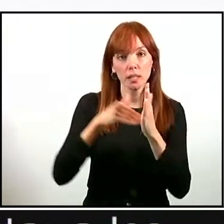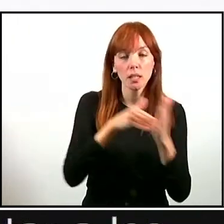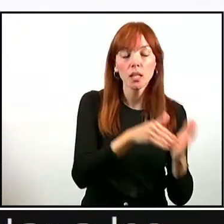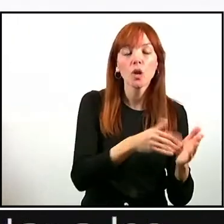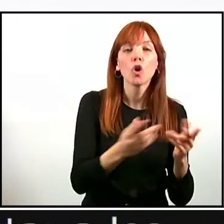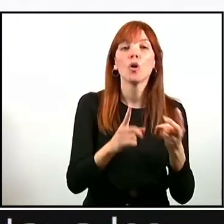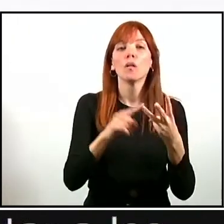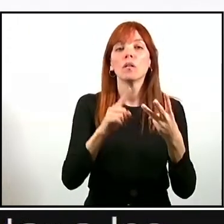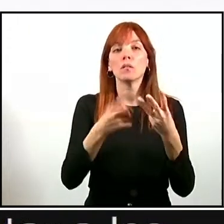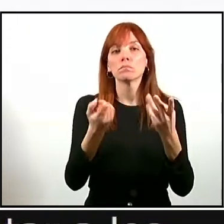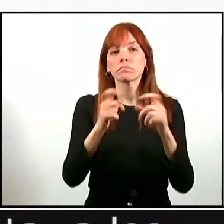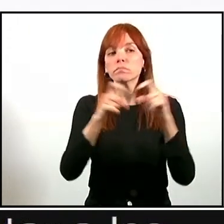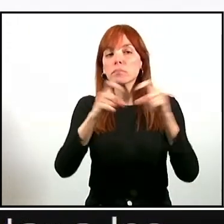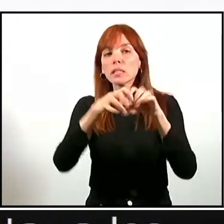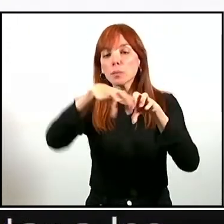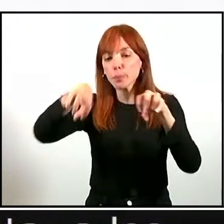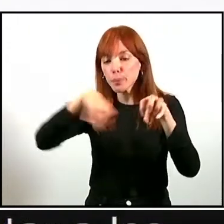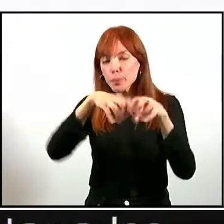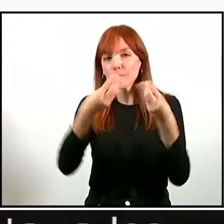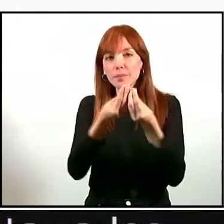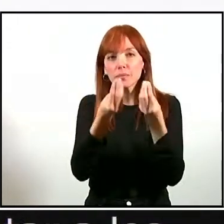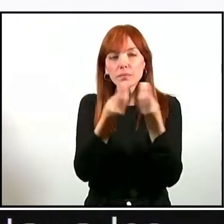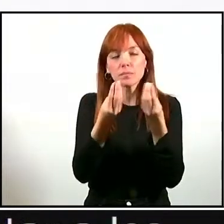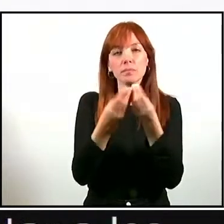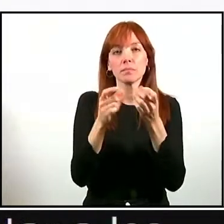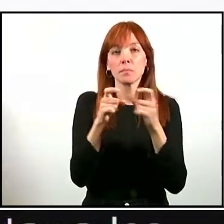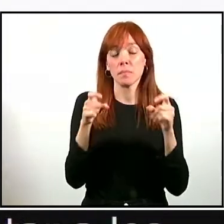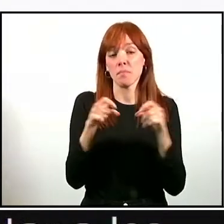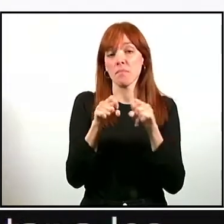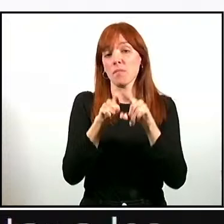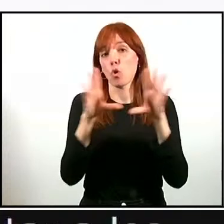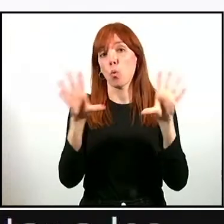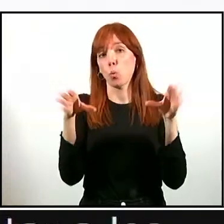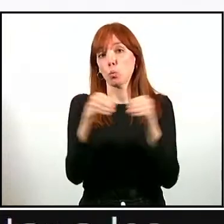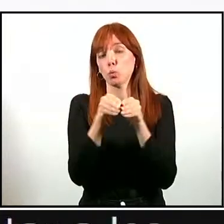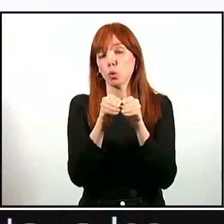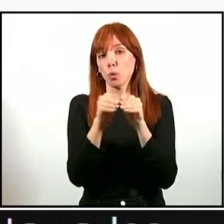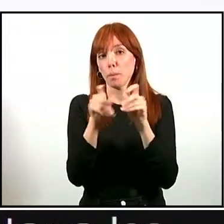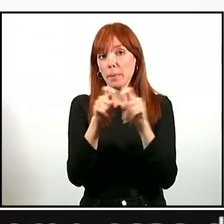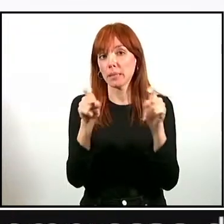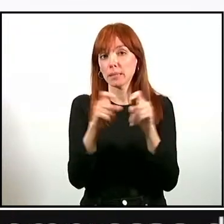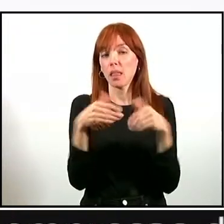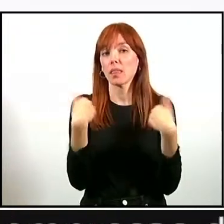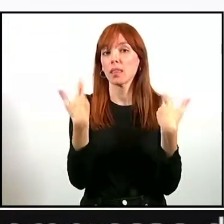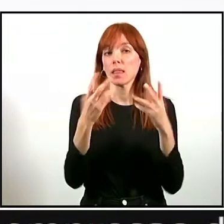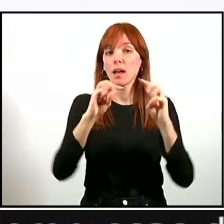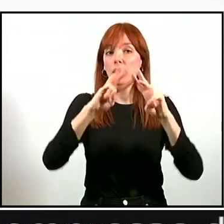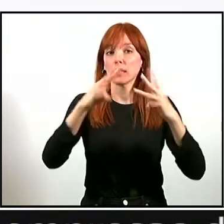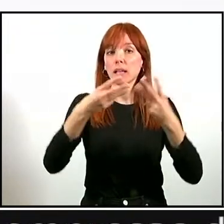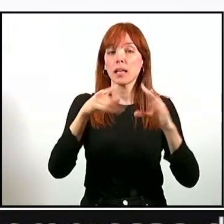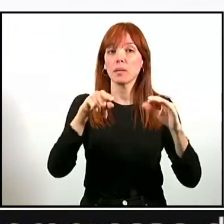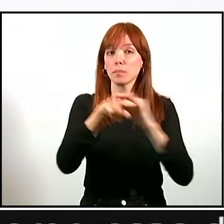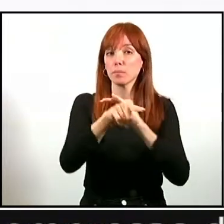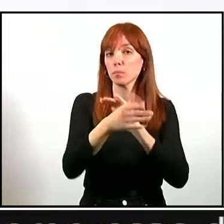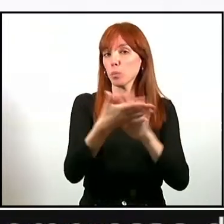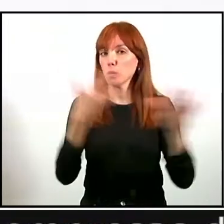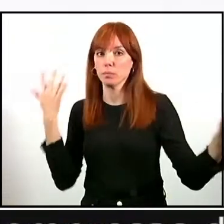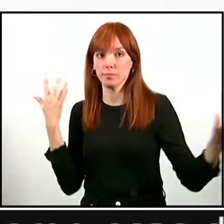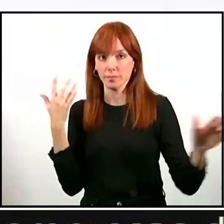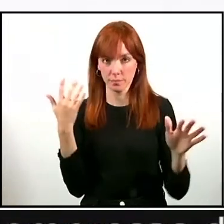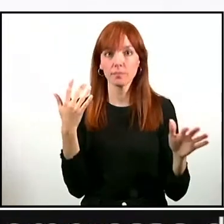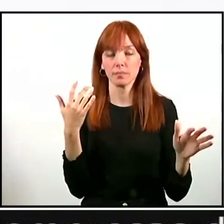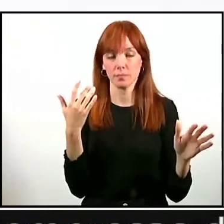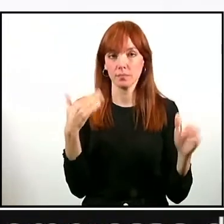parques empresariales o a los viveros de empresas de redes de banda ancha de muy alta velocidad,